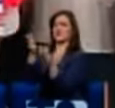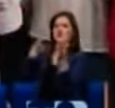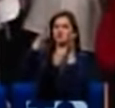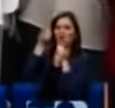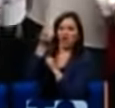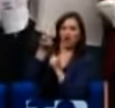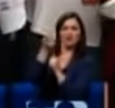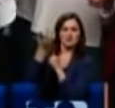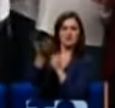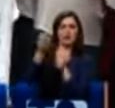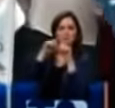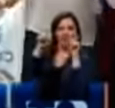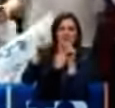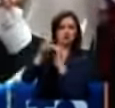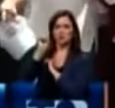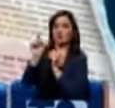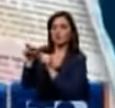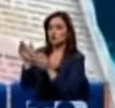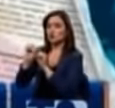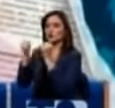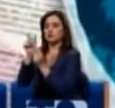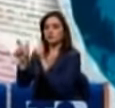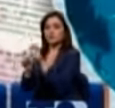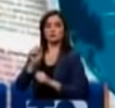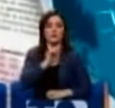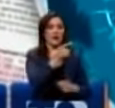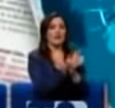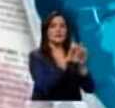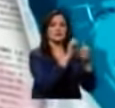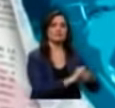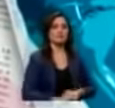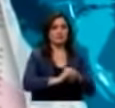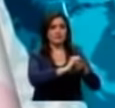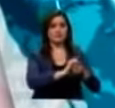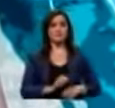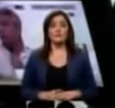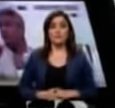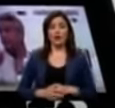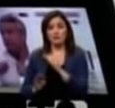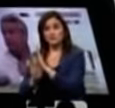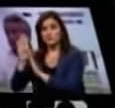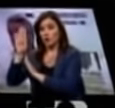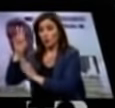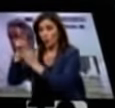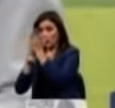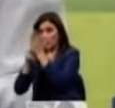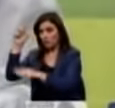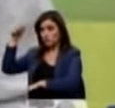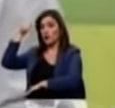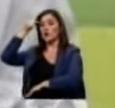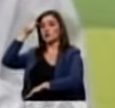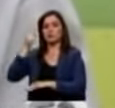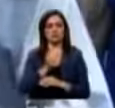Mientras que Guillermo Lasso ha enfocado la campaña en su visión de la libertad y solidaridad. Desarrollan así un programa de gobierno lleno